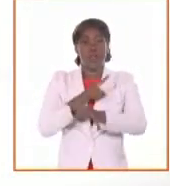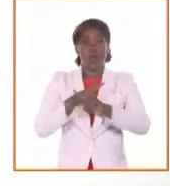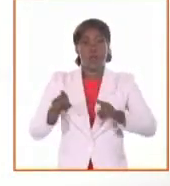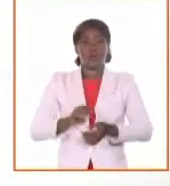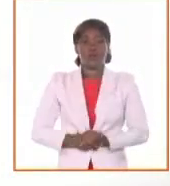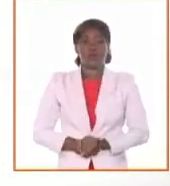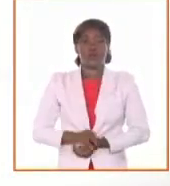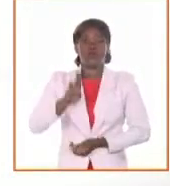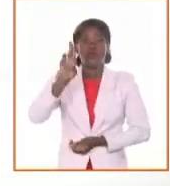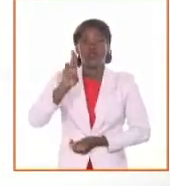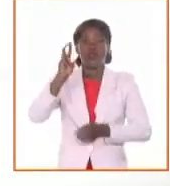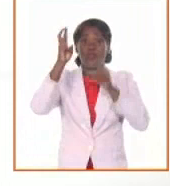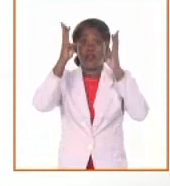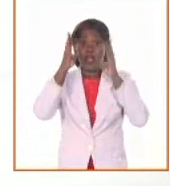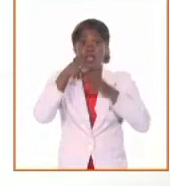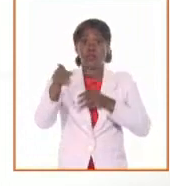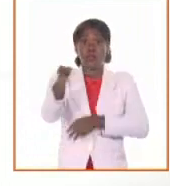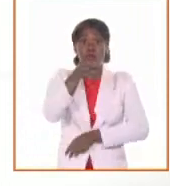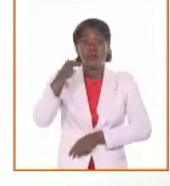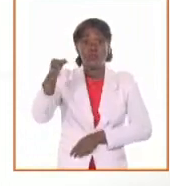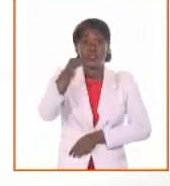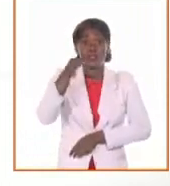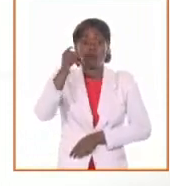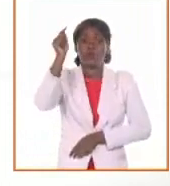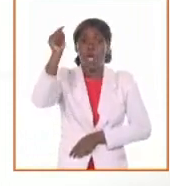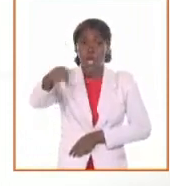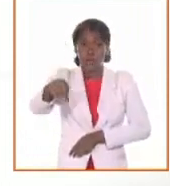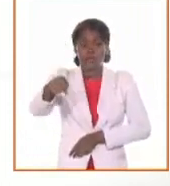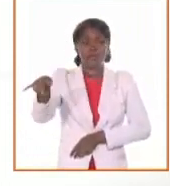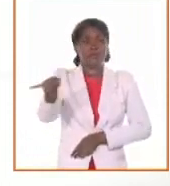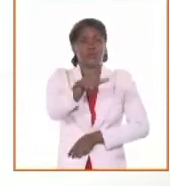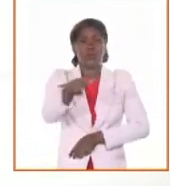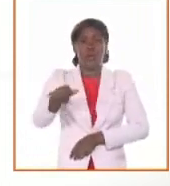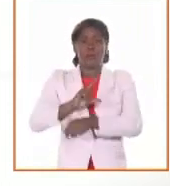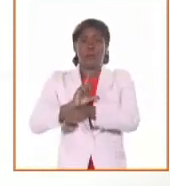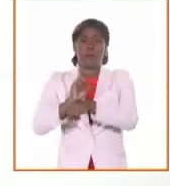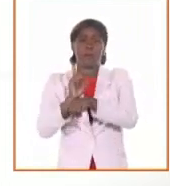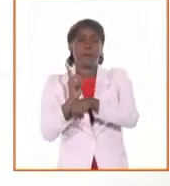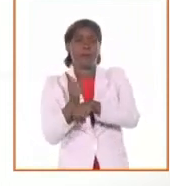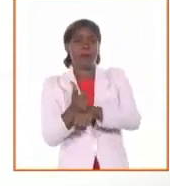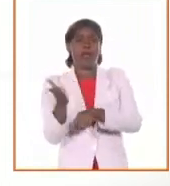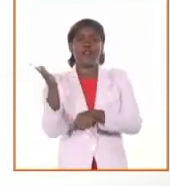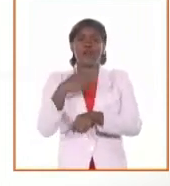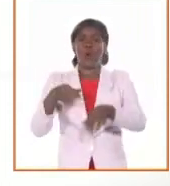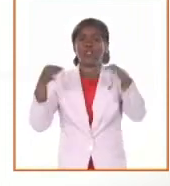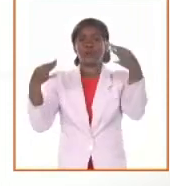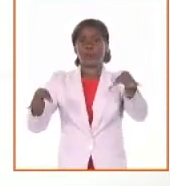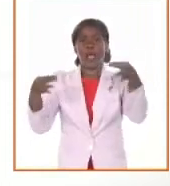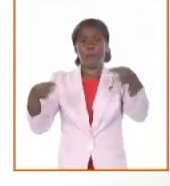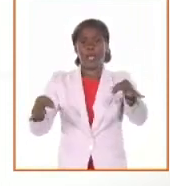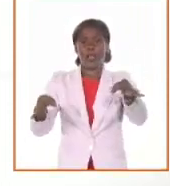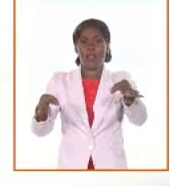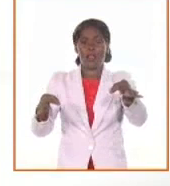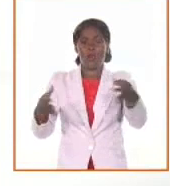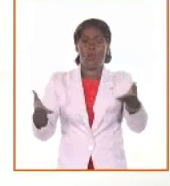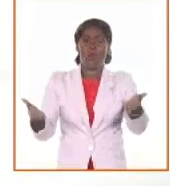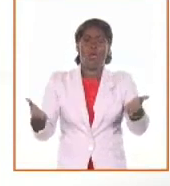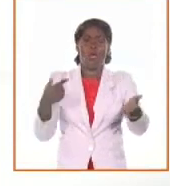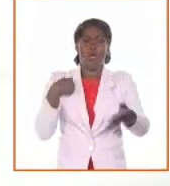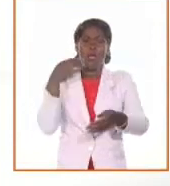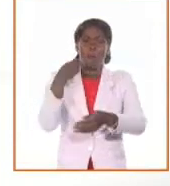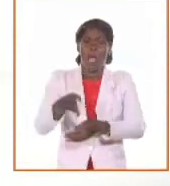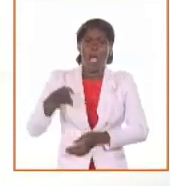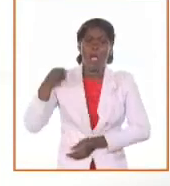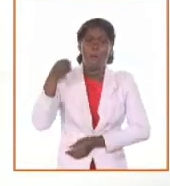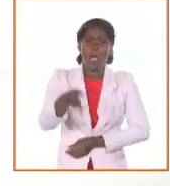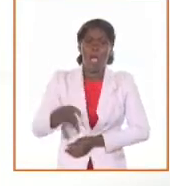esperando por meses una inscripción de nacimiento por no existir modelos para hacerla pregunta y la respuesta Siempre es